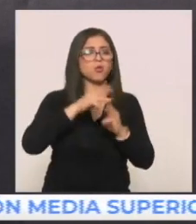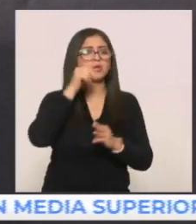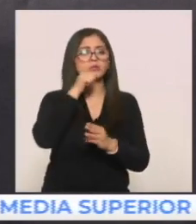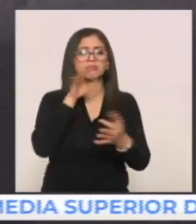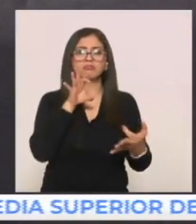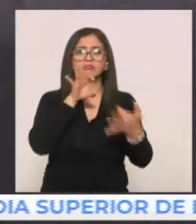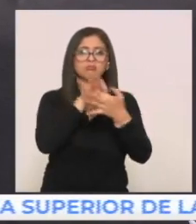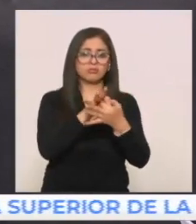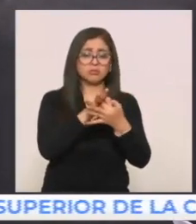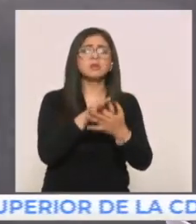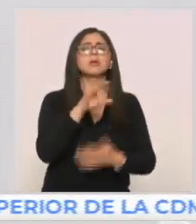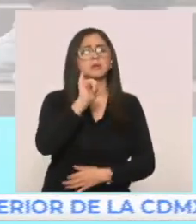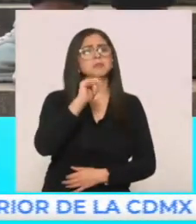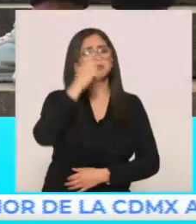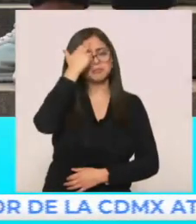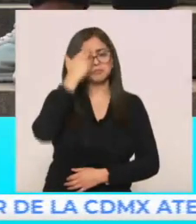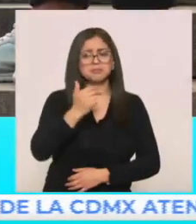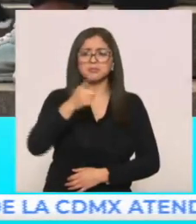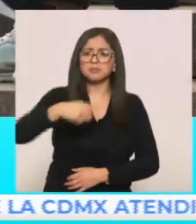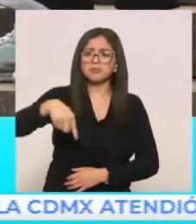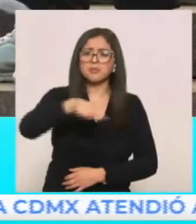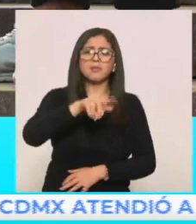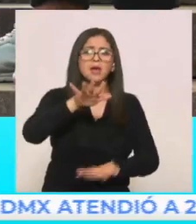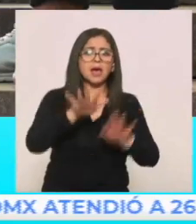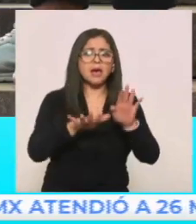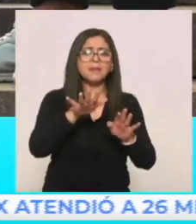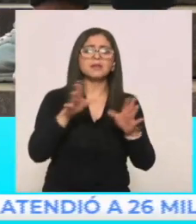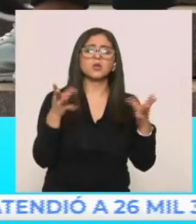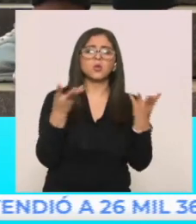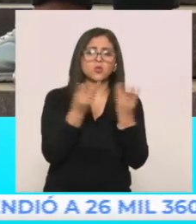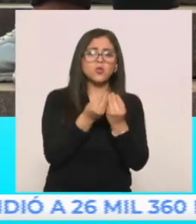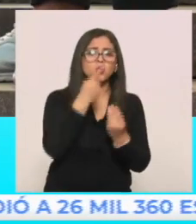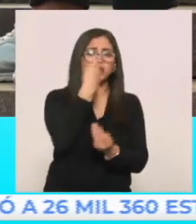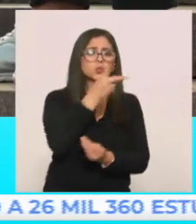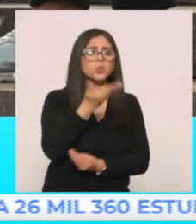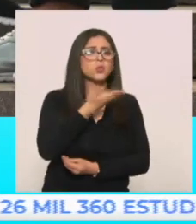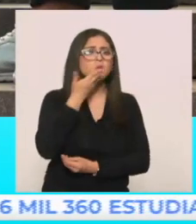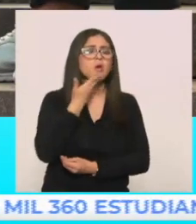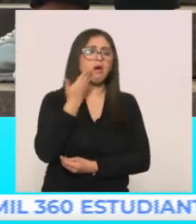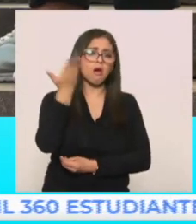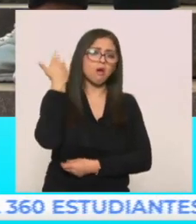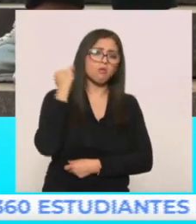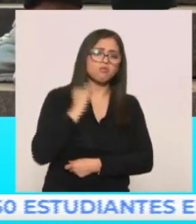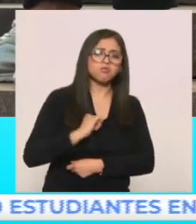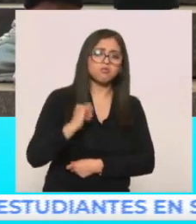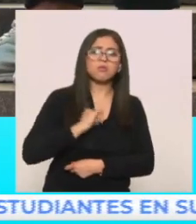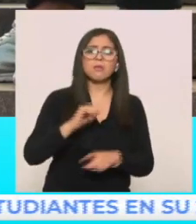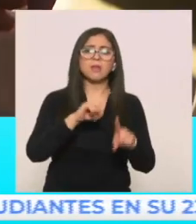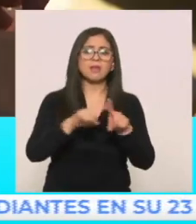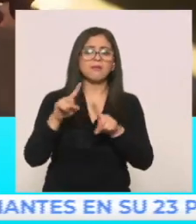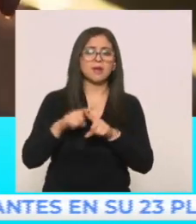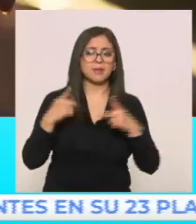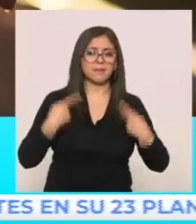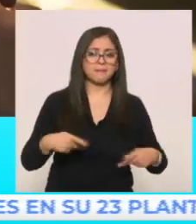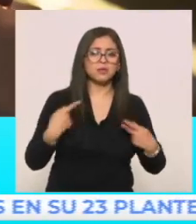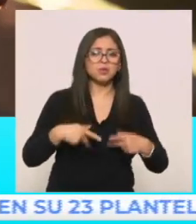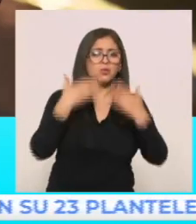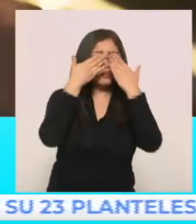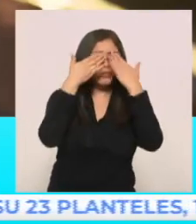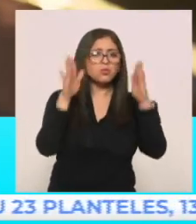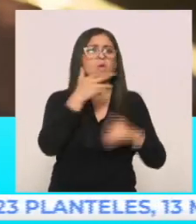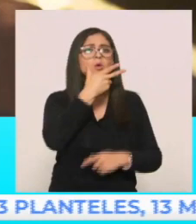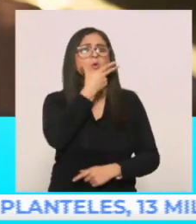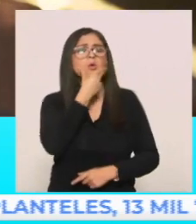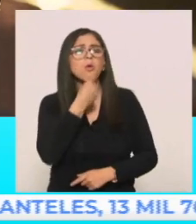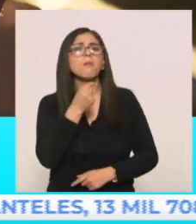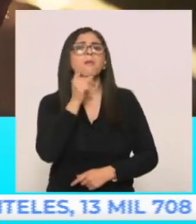Sin embargo, es cierto que a través de estas miradas tradicionales, para muchas personas, para muchas mentes, el hombre y lo masculino